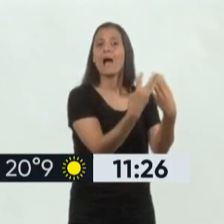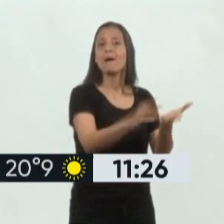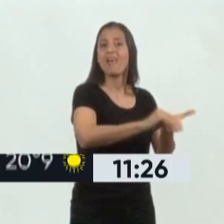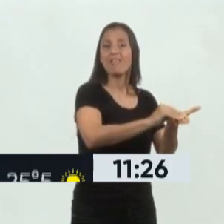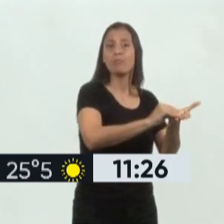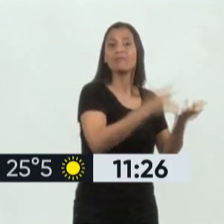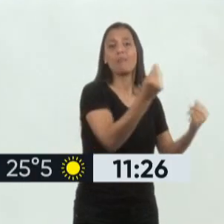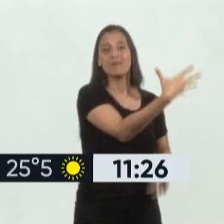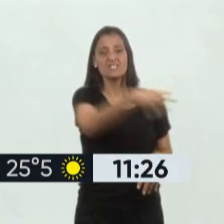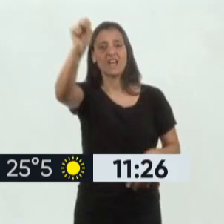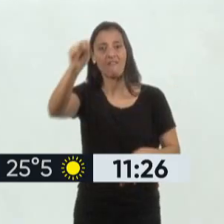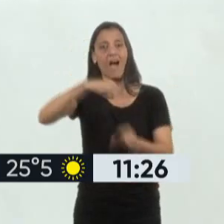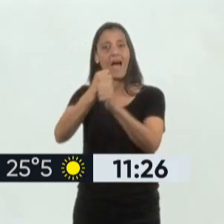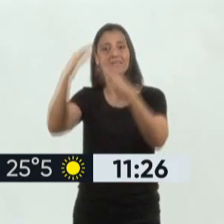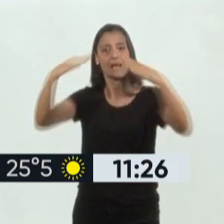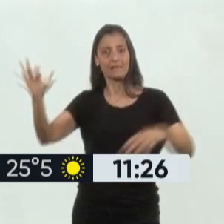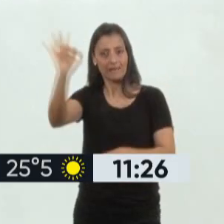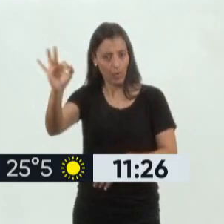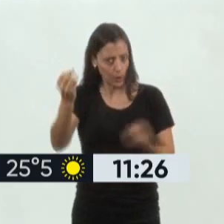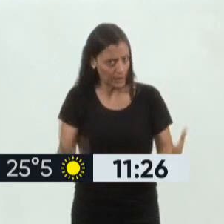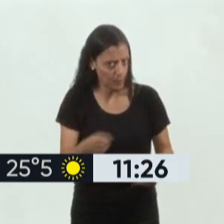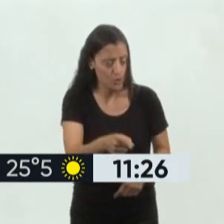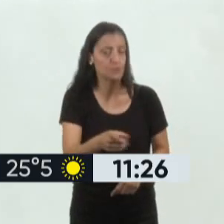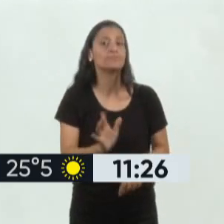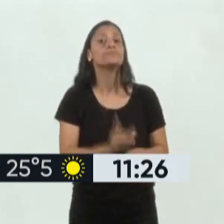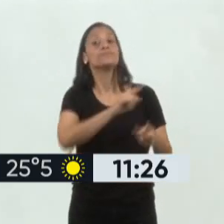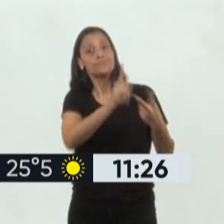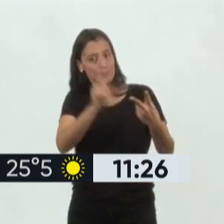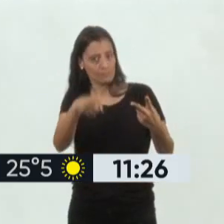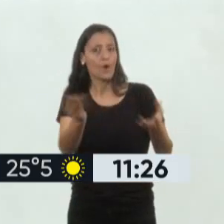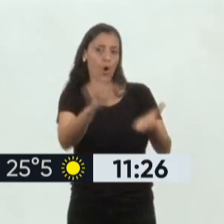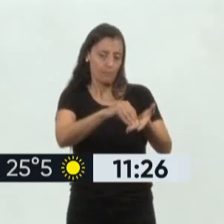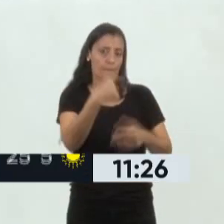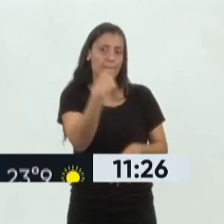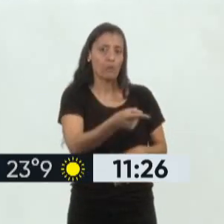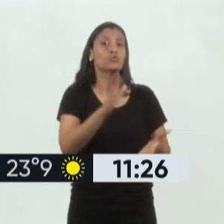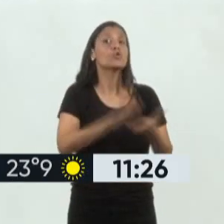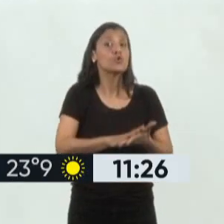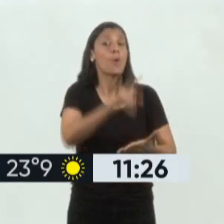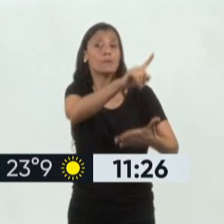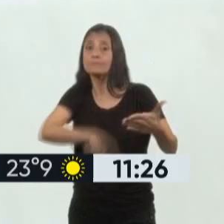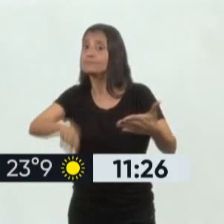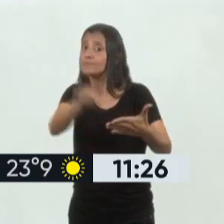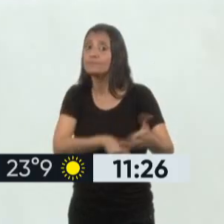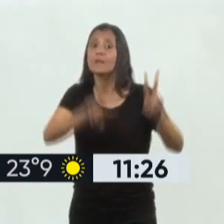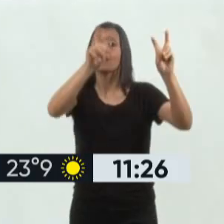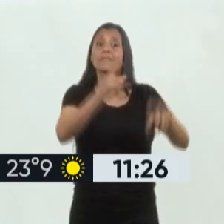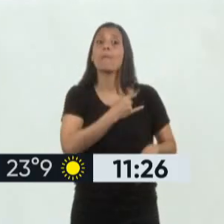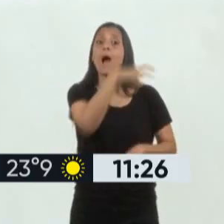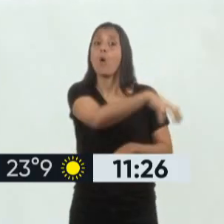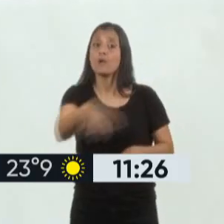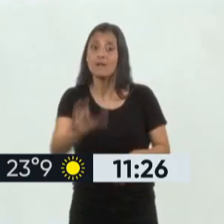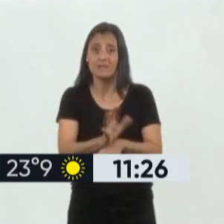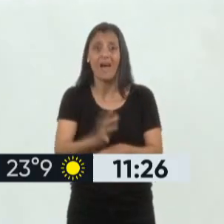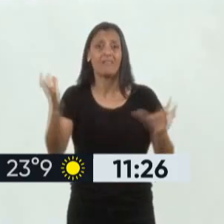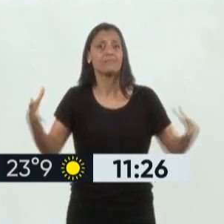allí. Y te vuelvo a preguntar sobre la posibilidad del veto universitario. La comunidad